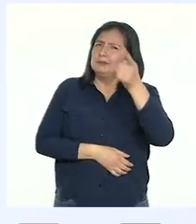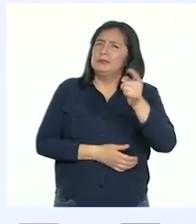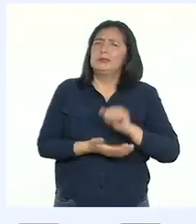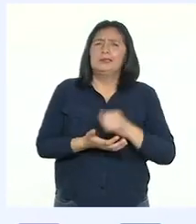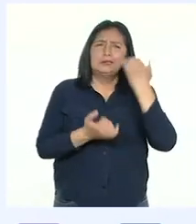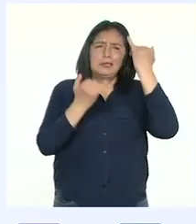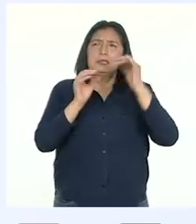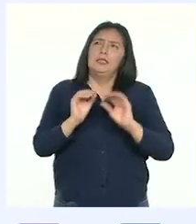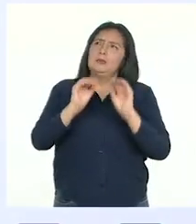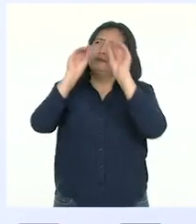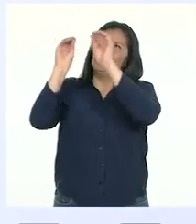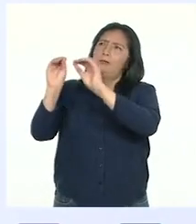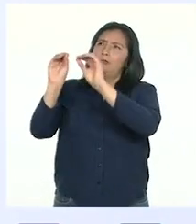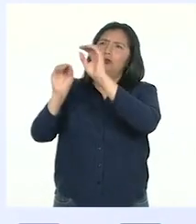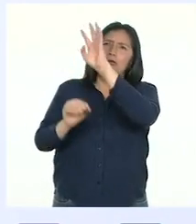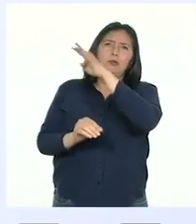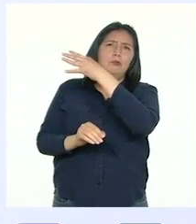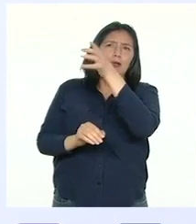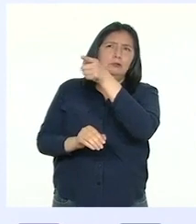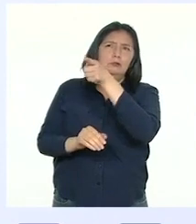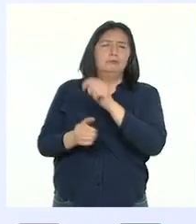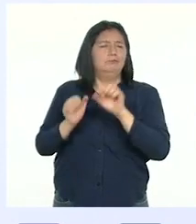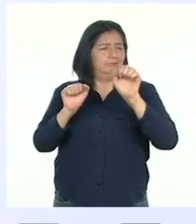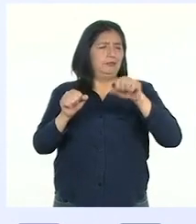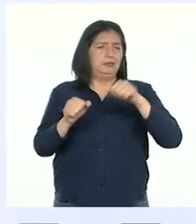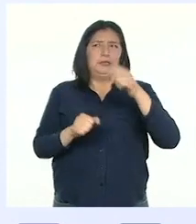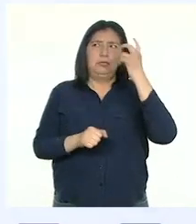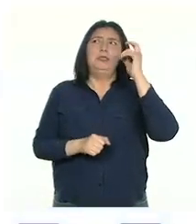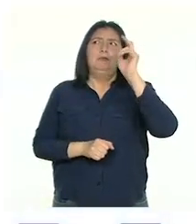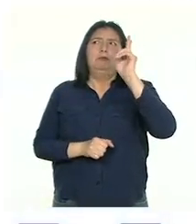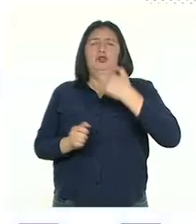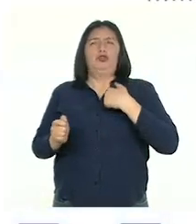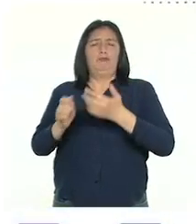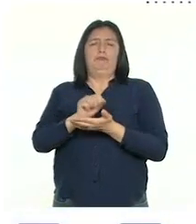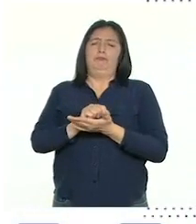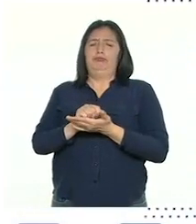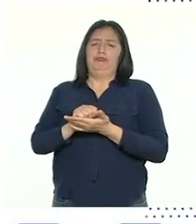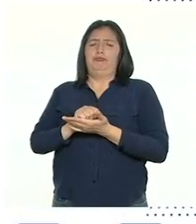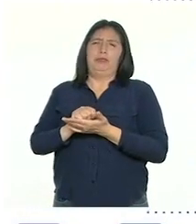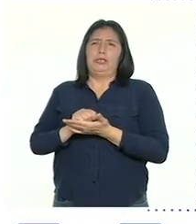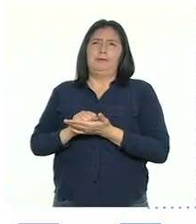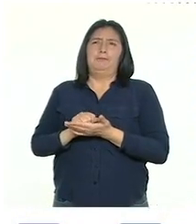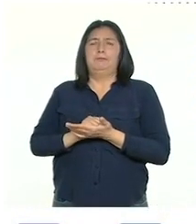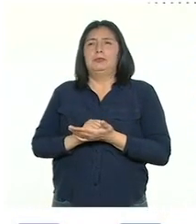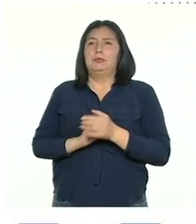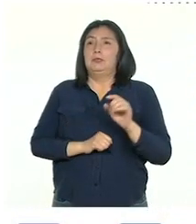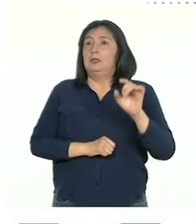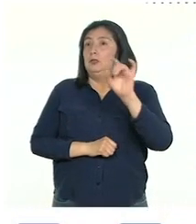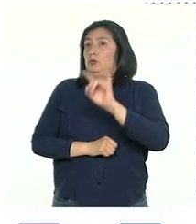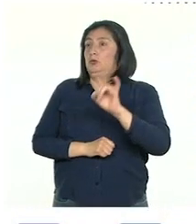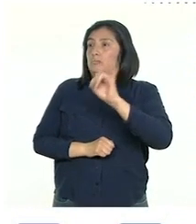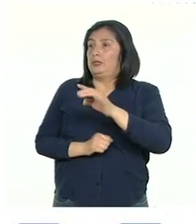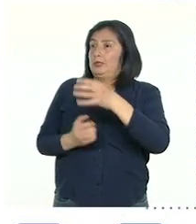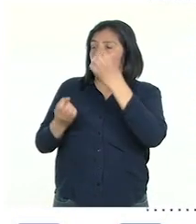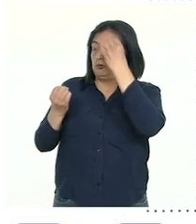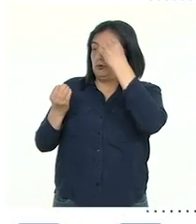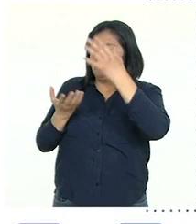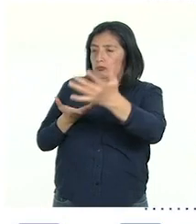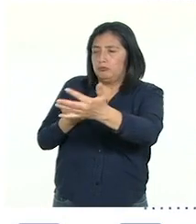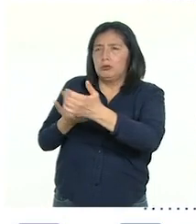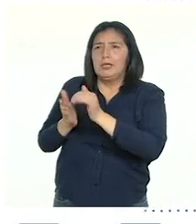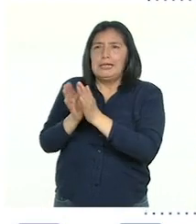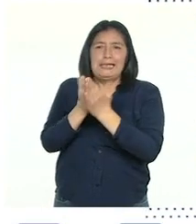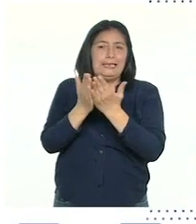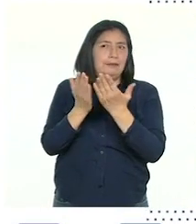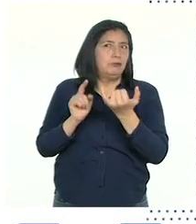ponemos estas ideas en el cuadro? Sí, profesor, estoy anotando todo. Usaremos como fuentes